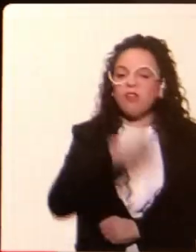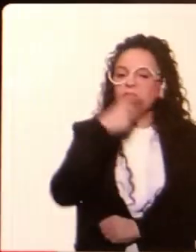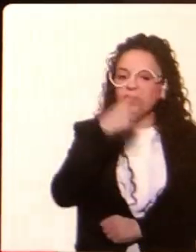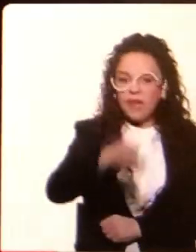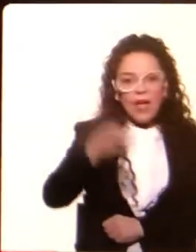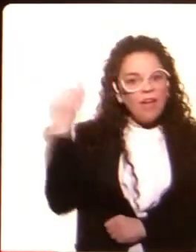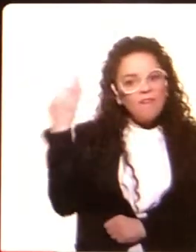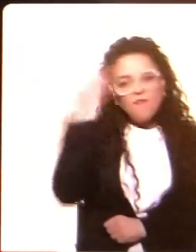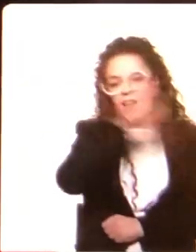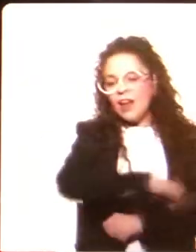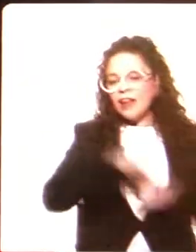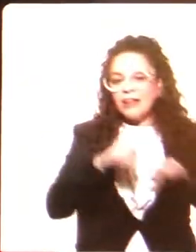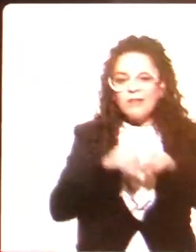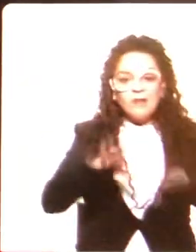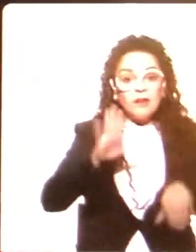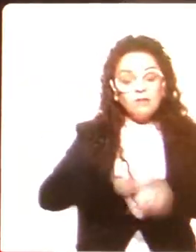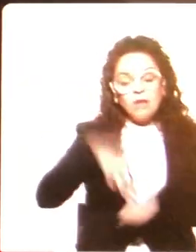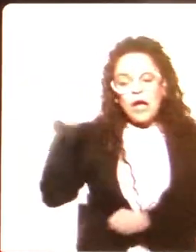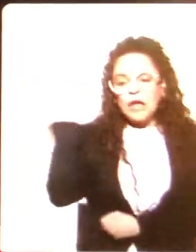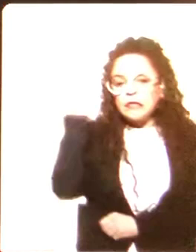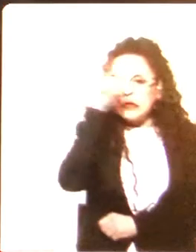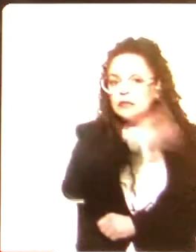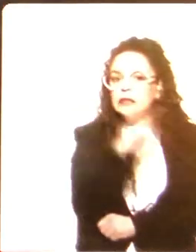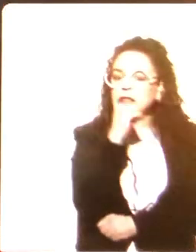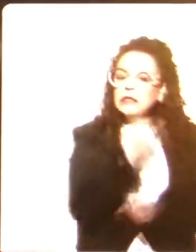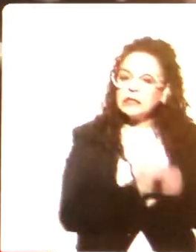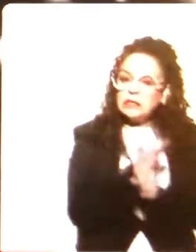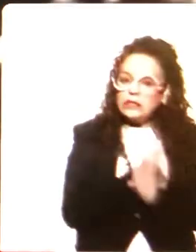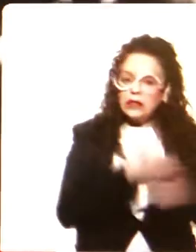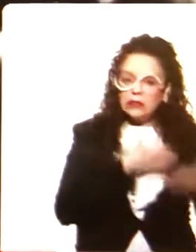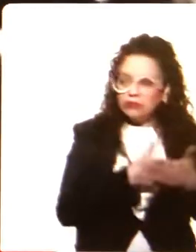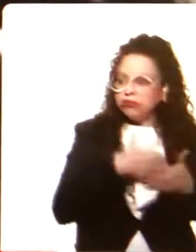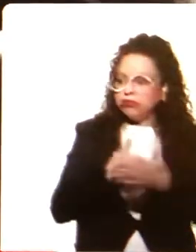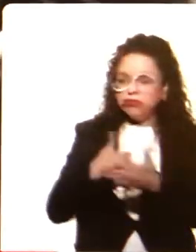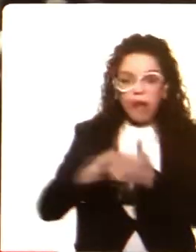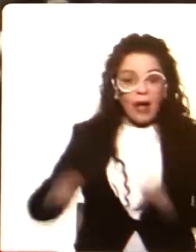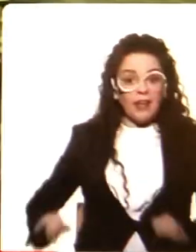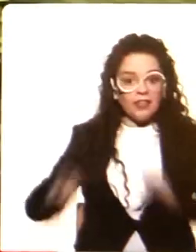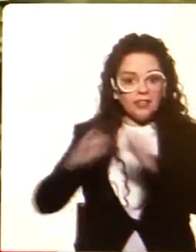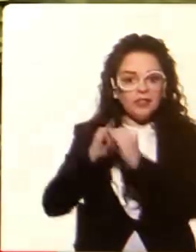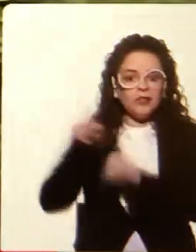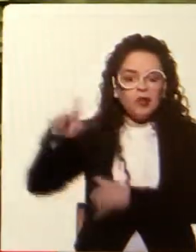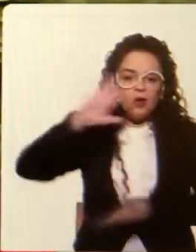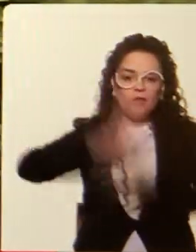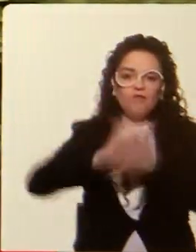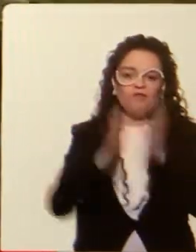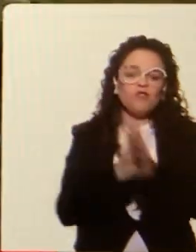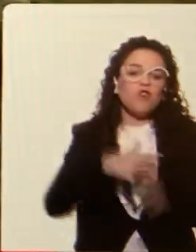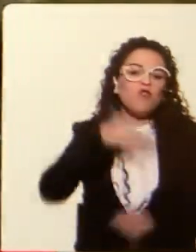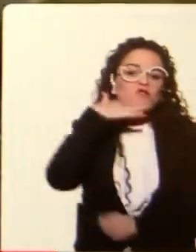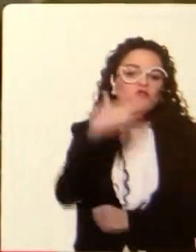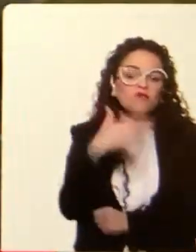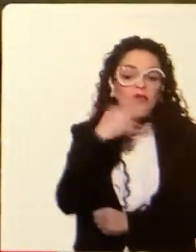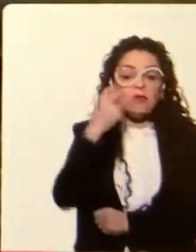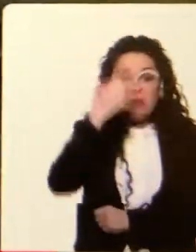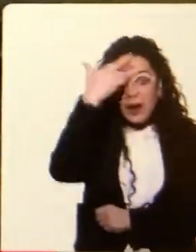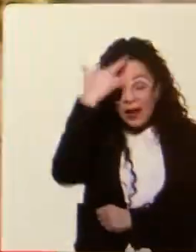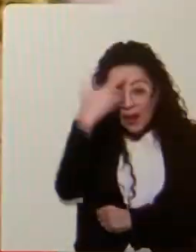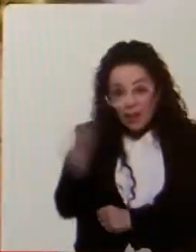muchachos de Ayotzinapa ni guerrerenses no se les ve pinta de guerrerenses ni de estudiantes